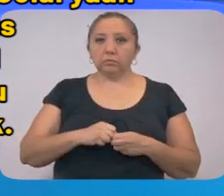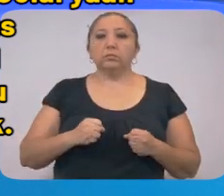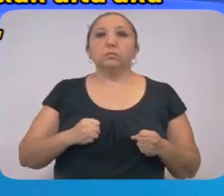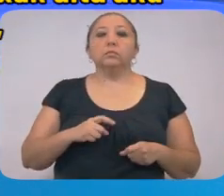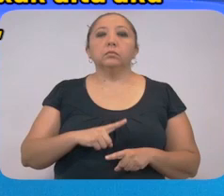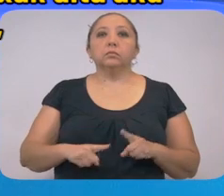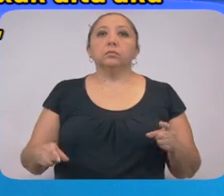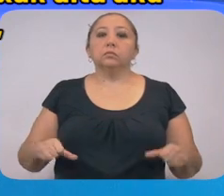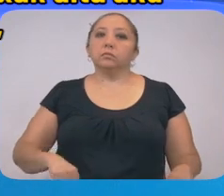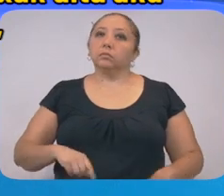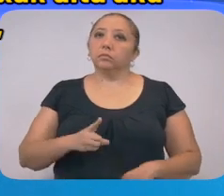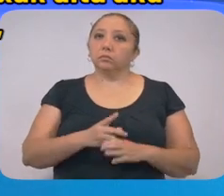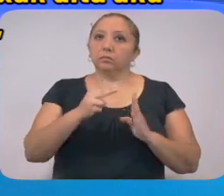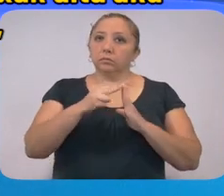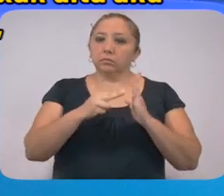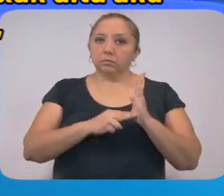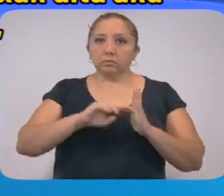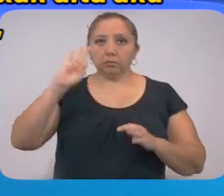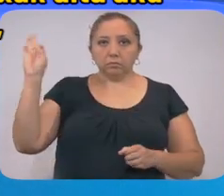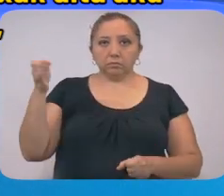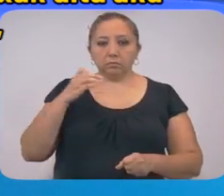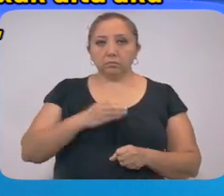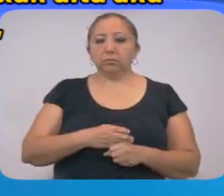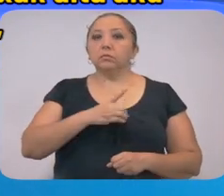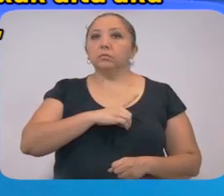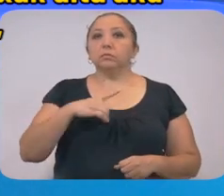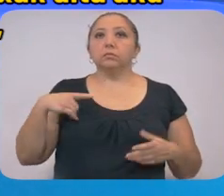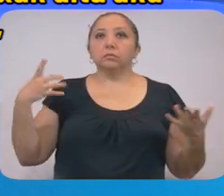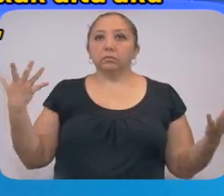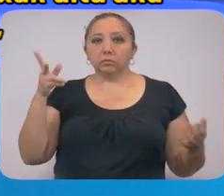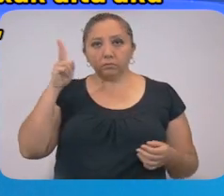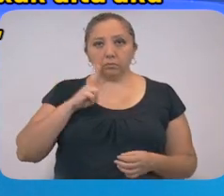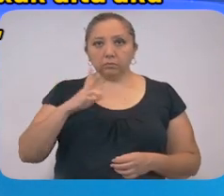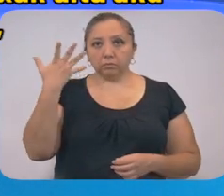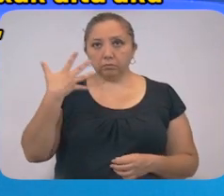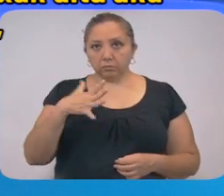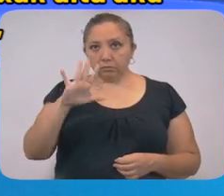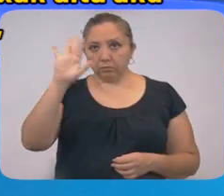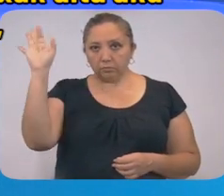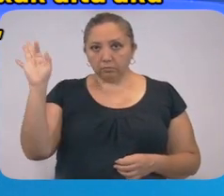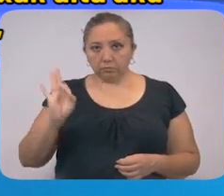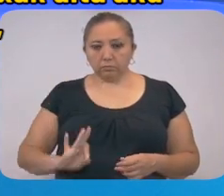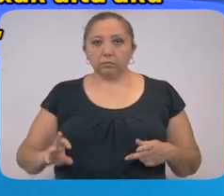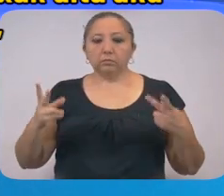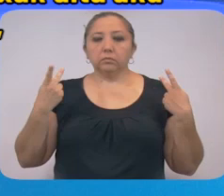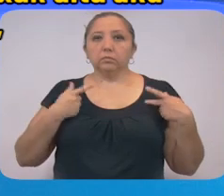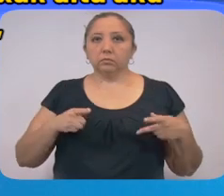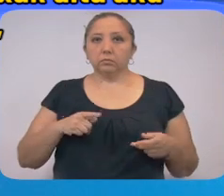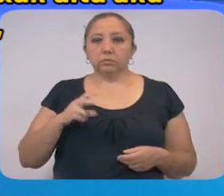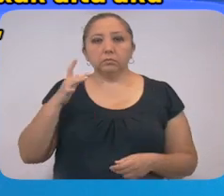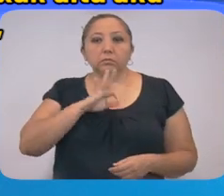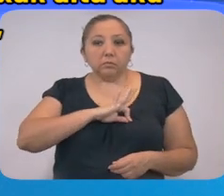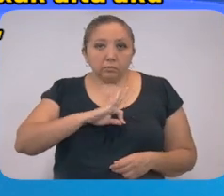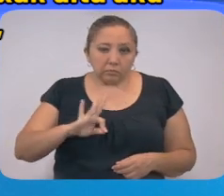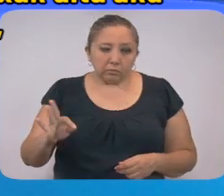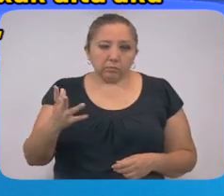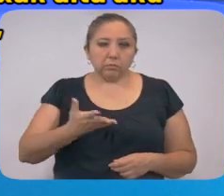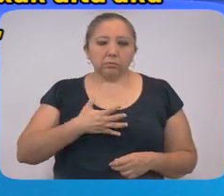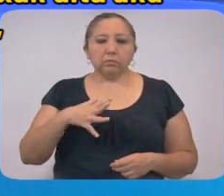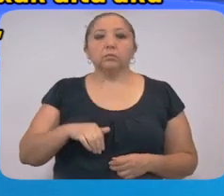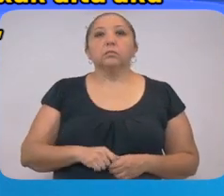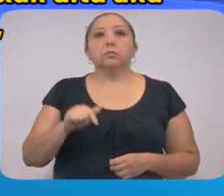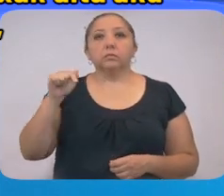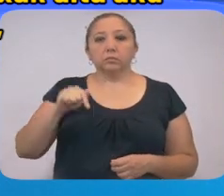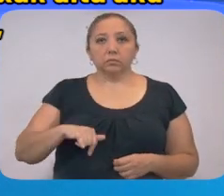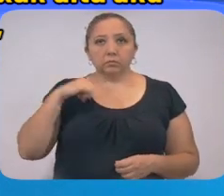actividades. La norma de la Federación marca que se deben realizar pruebas al 10% de los pacientes sintomáticos sospechosos y en Yucatán